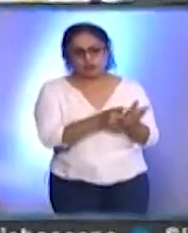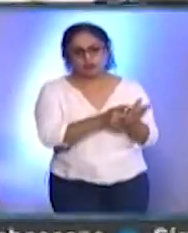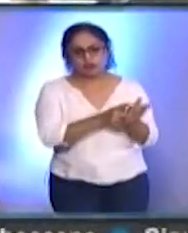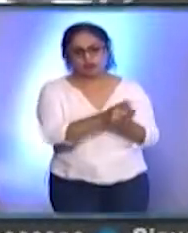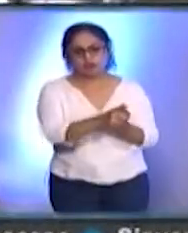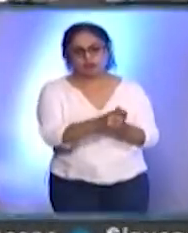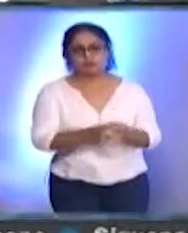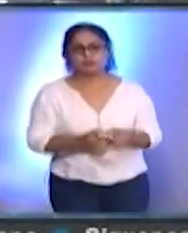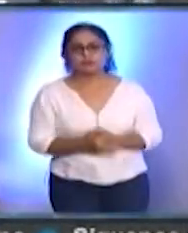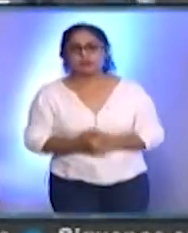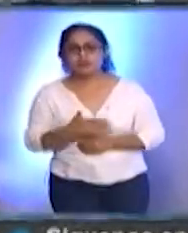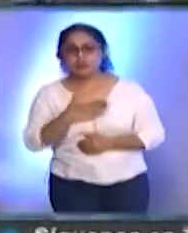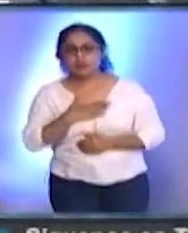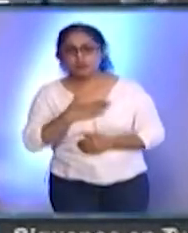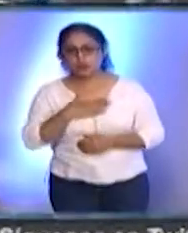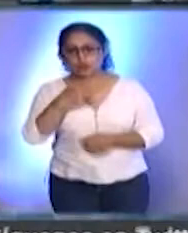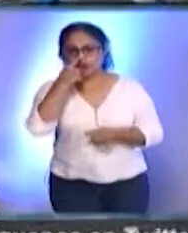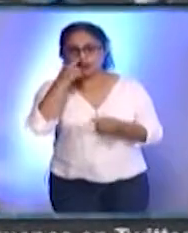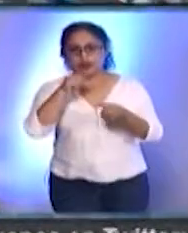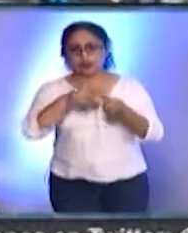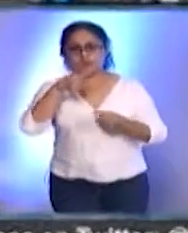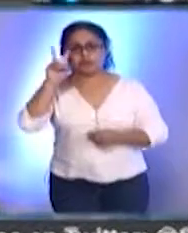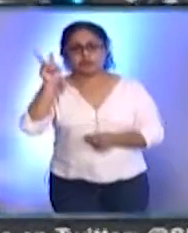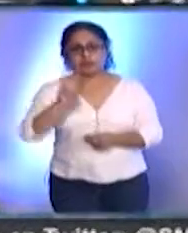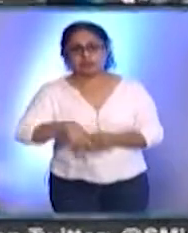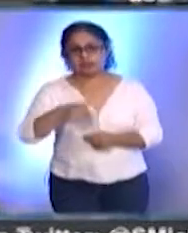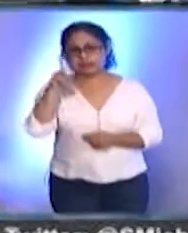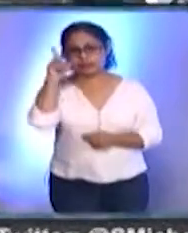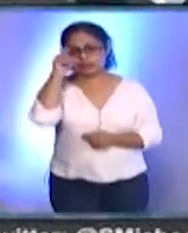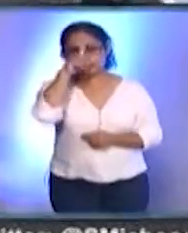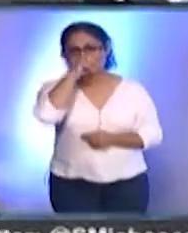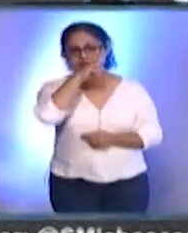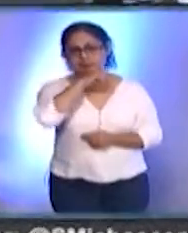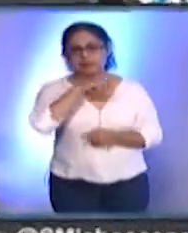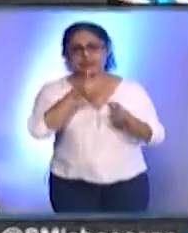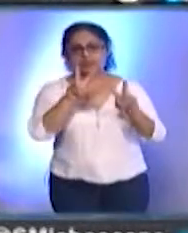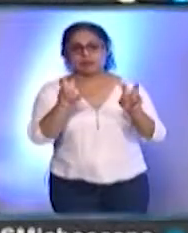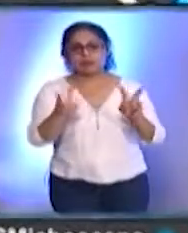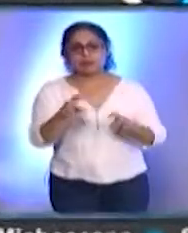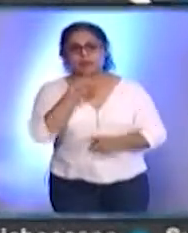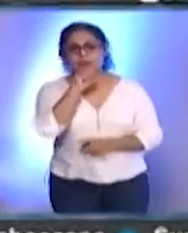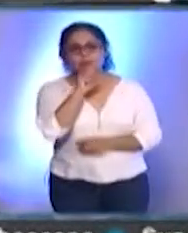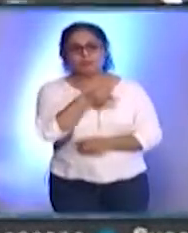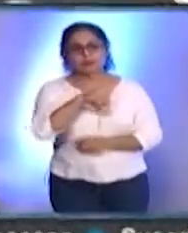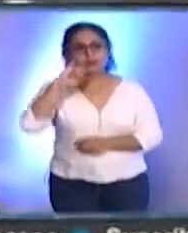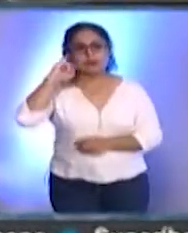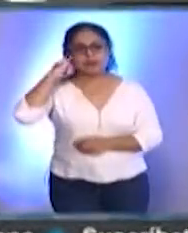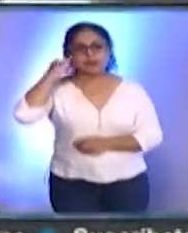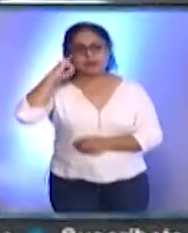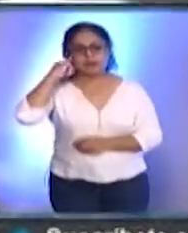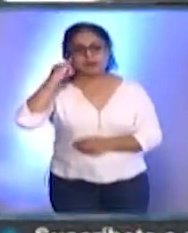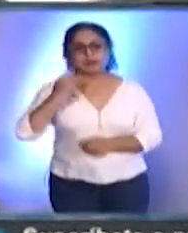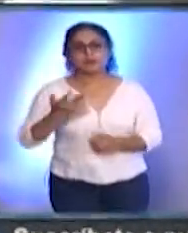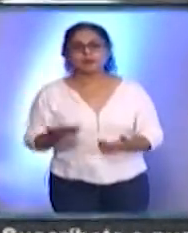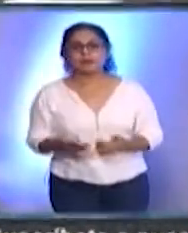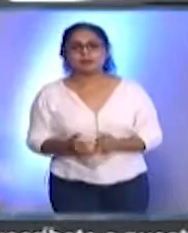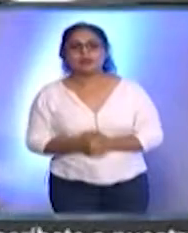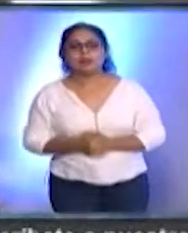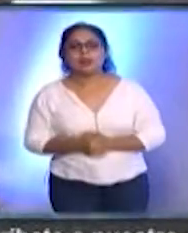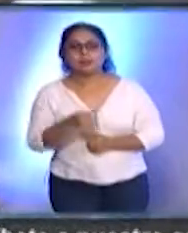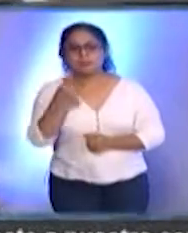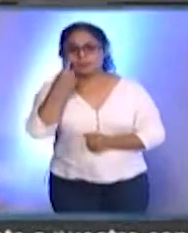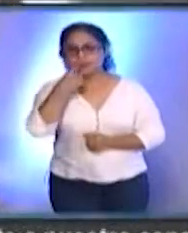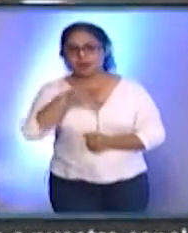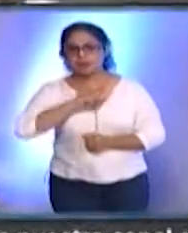Creo yo que es un desafío importante para las instituciones electorales, que son las que van a estar también encargadas del tema, para el propio